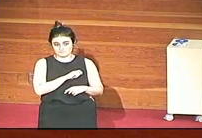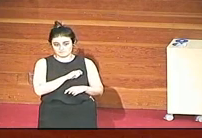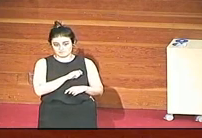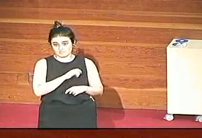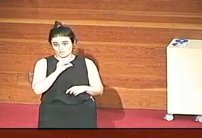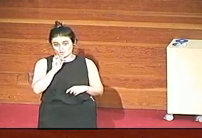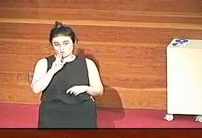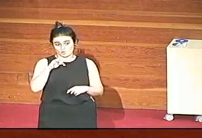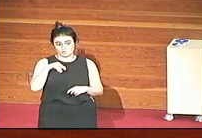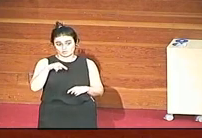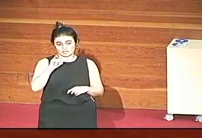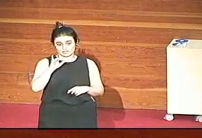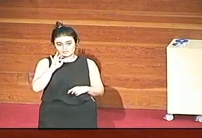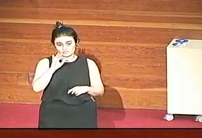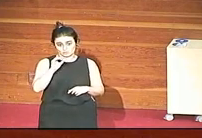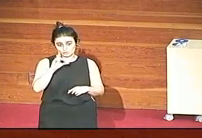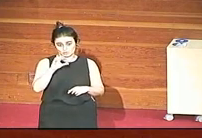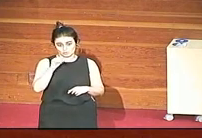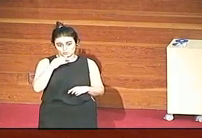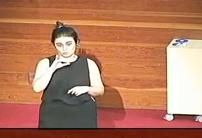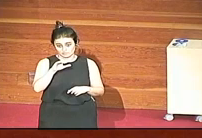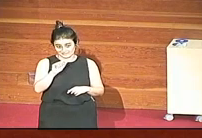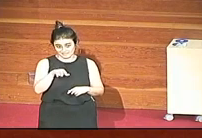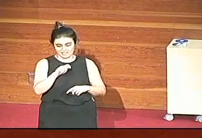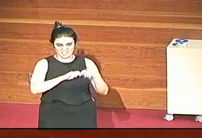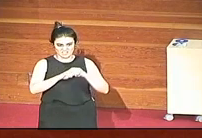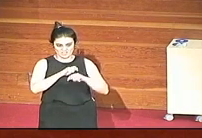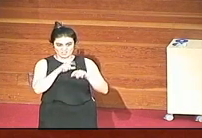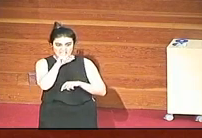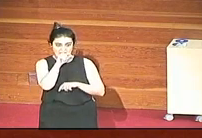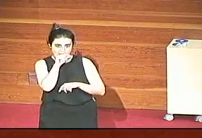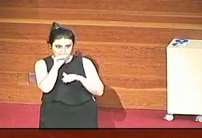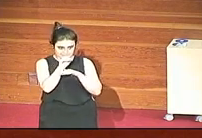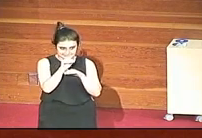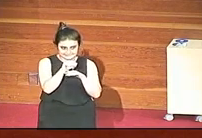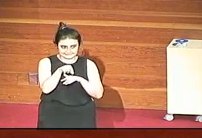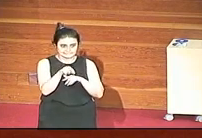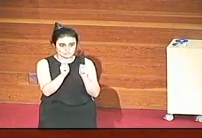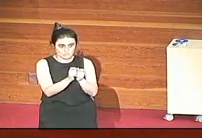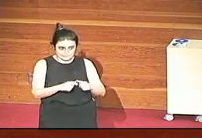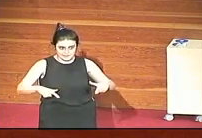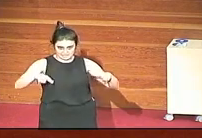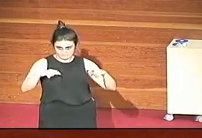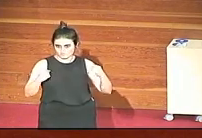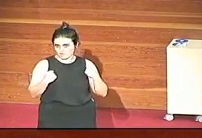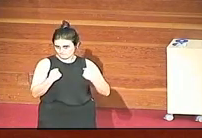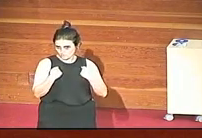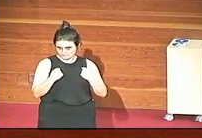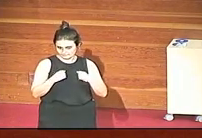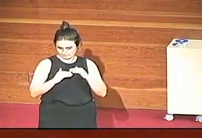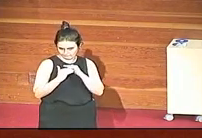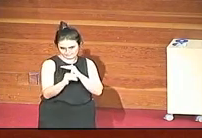la asociación de conservación de las aves que tiene una plataforma muy fuerte y muy potente